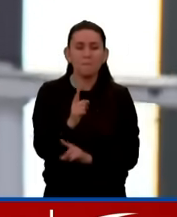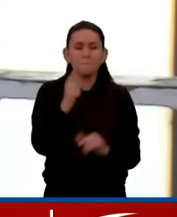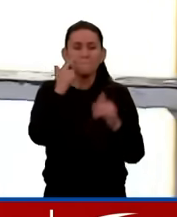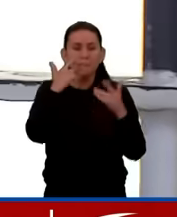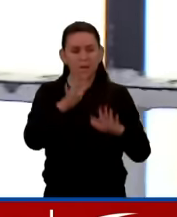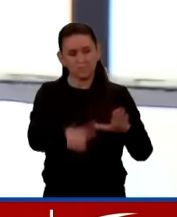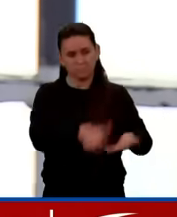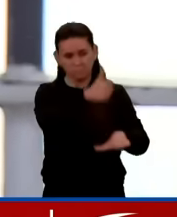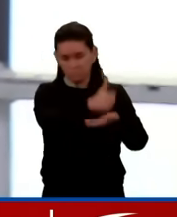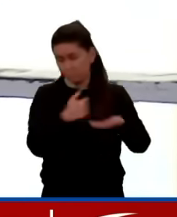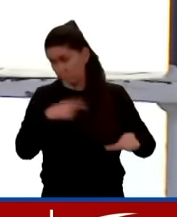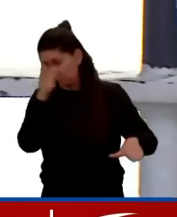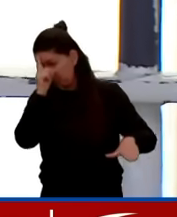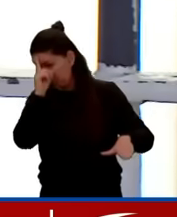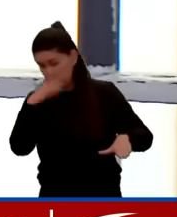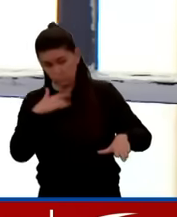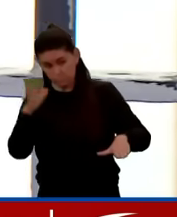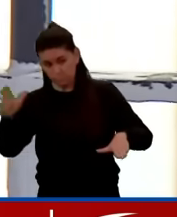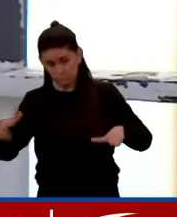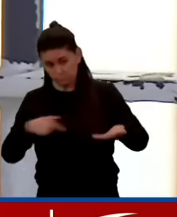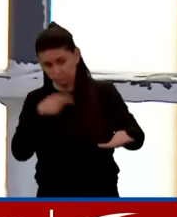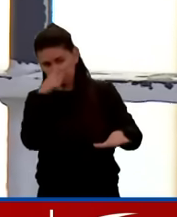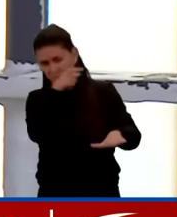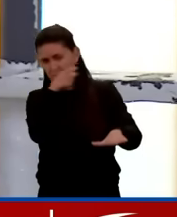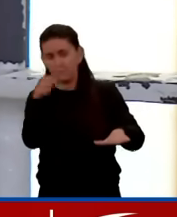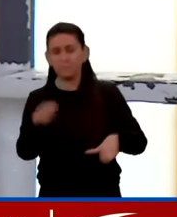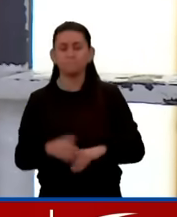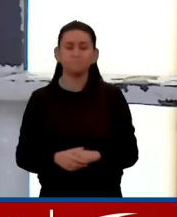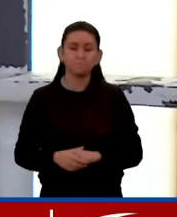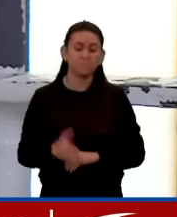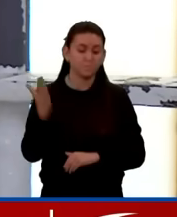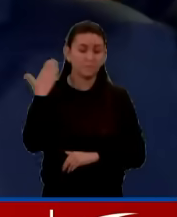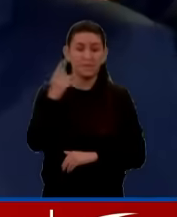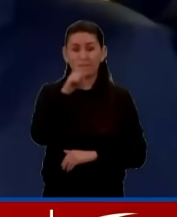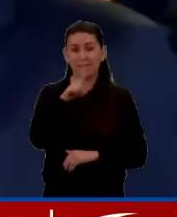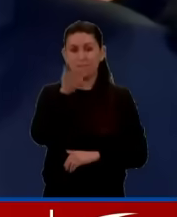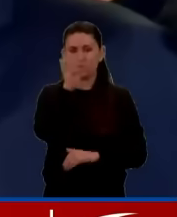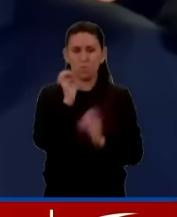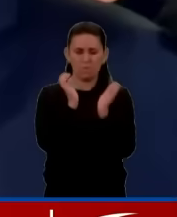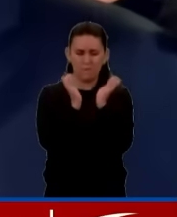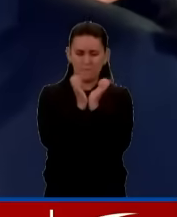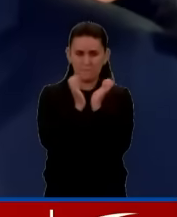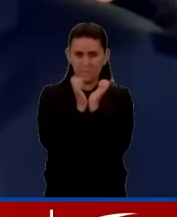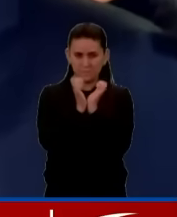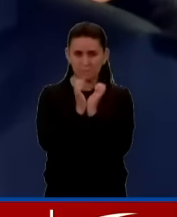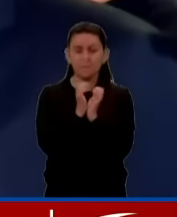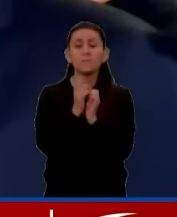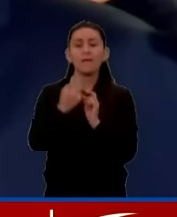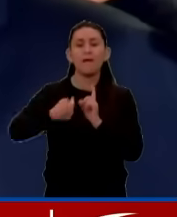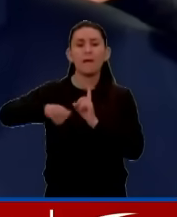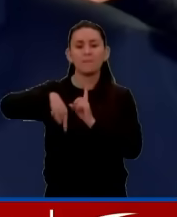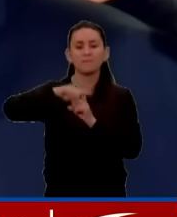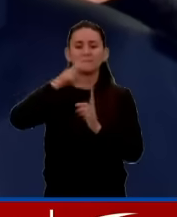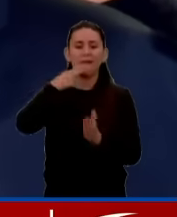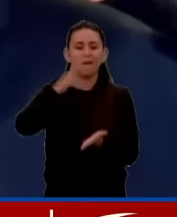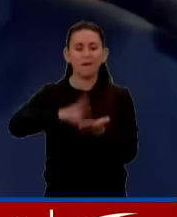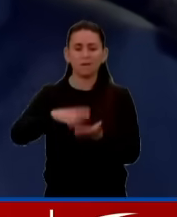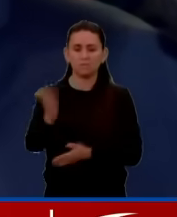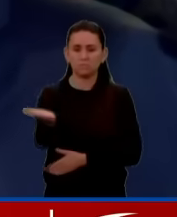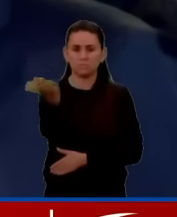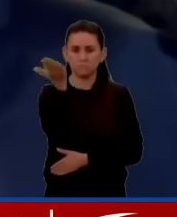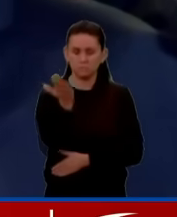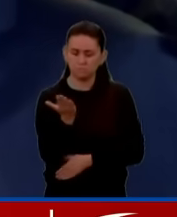del IMPEC y sus funcionarios. El 9 de mayo se recibió una amenaza en la cárcel Modelo donde había un